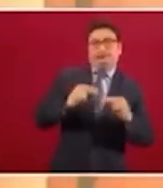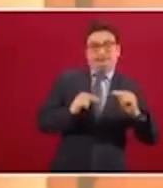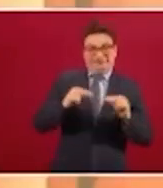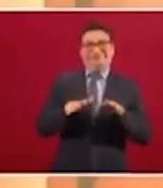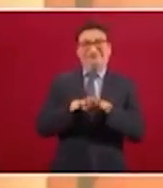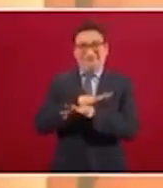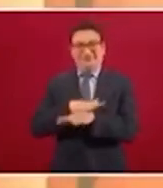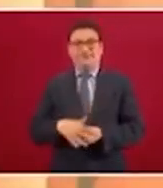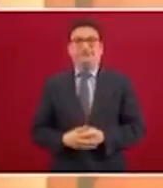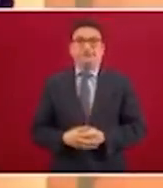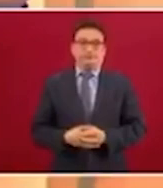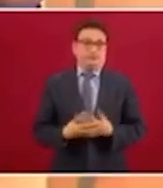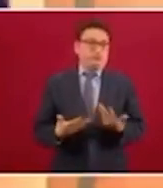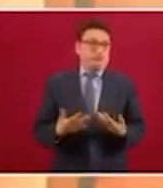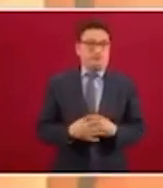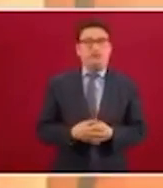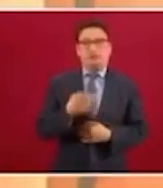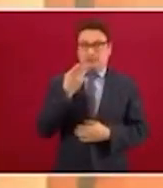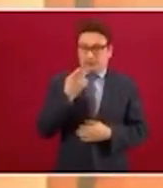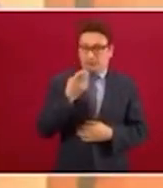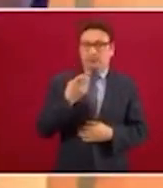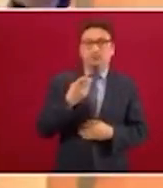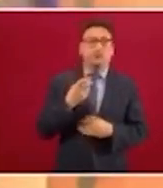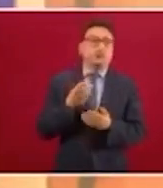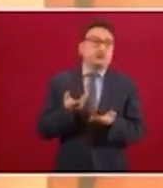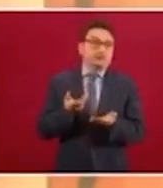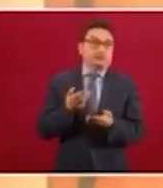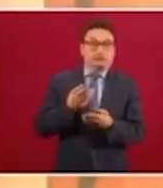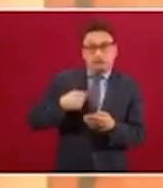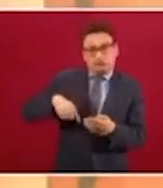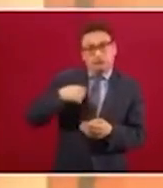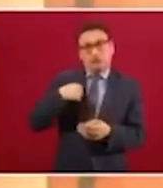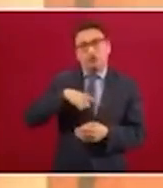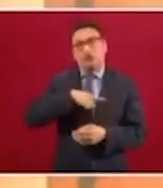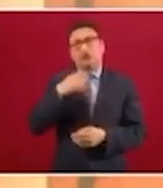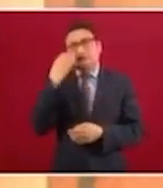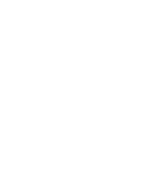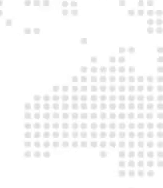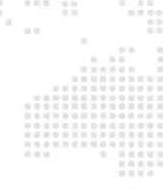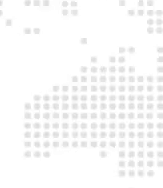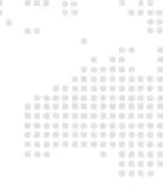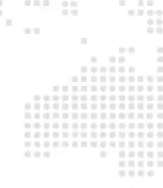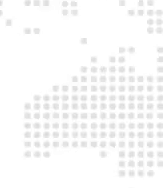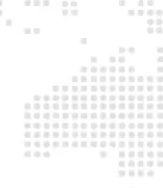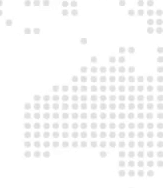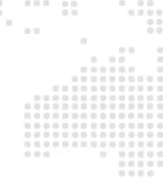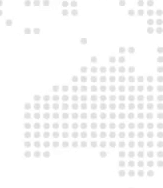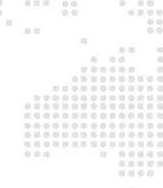importantemente este índice. Entonces, todavía hay que estarlo observando por varias semanas.